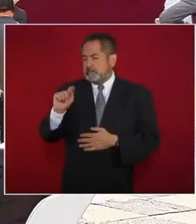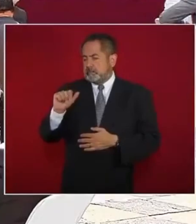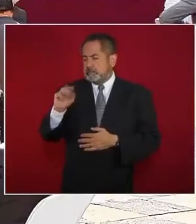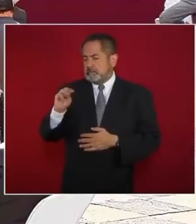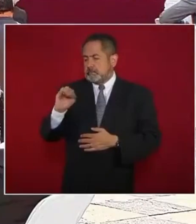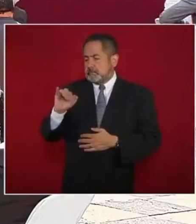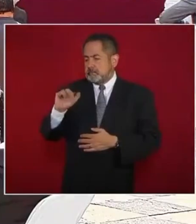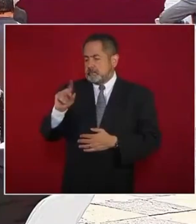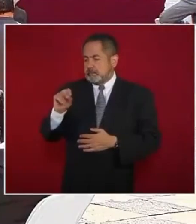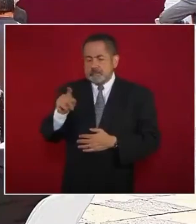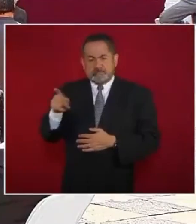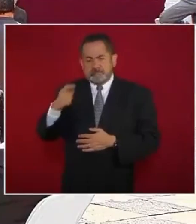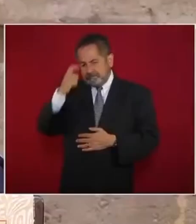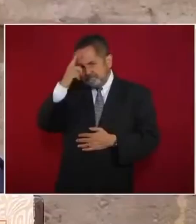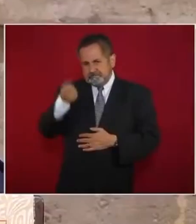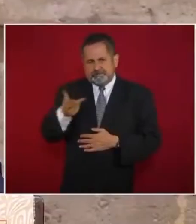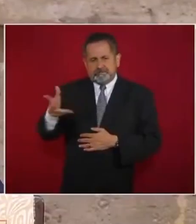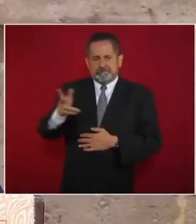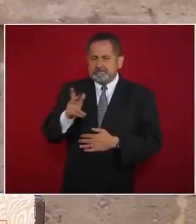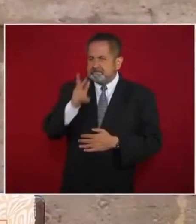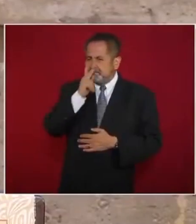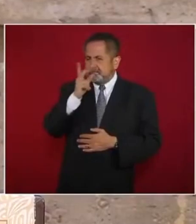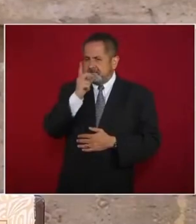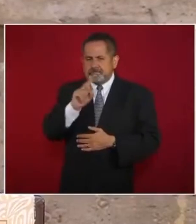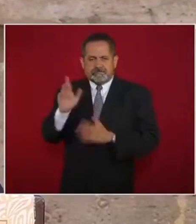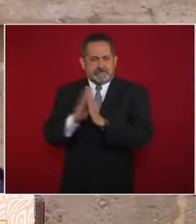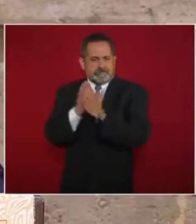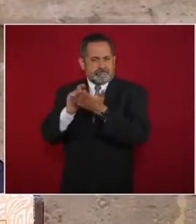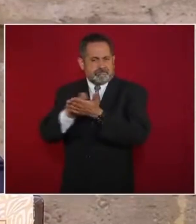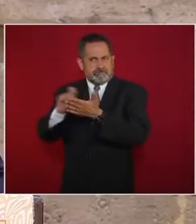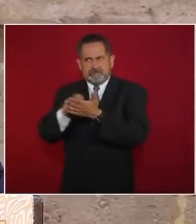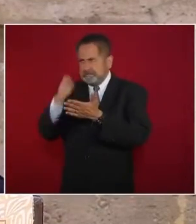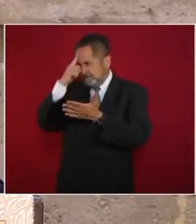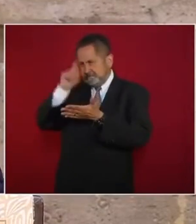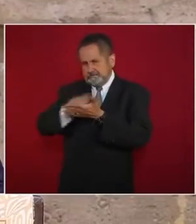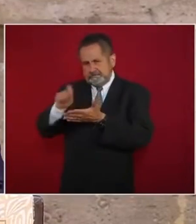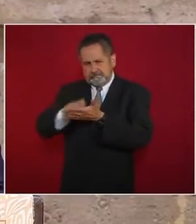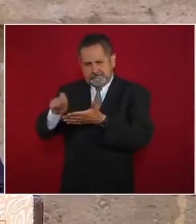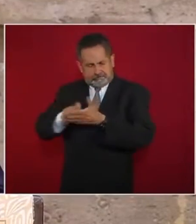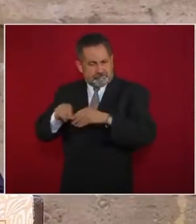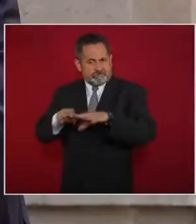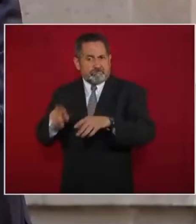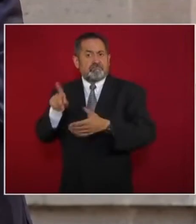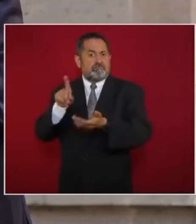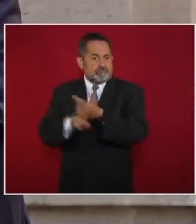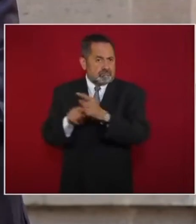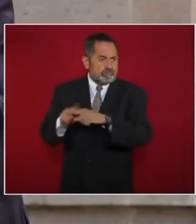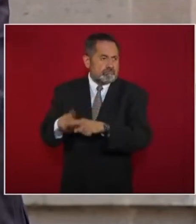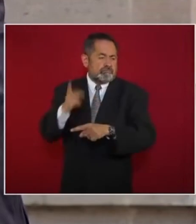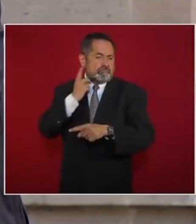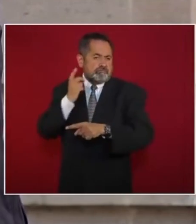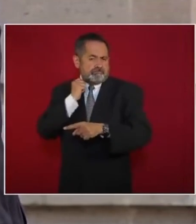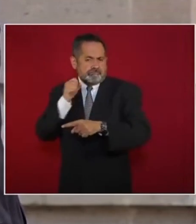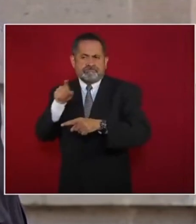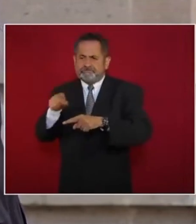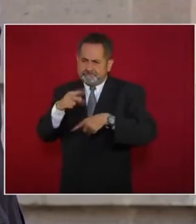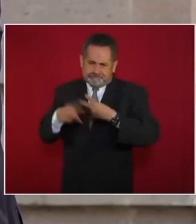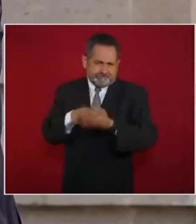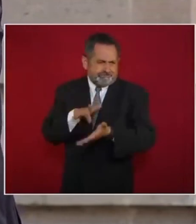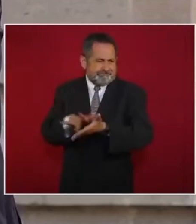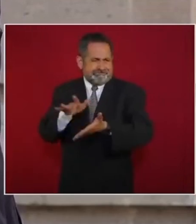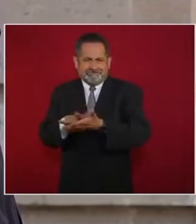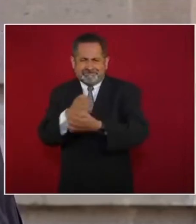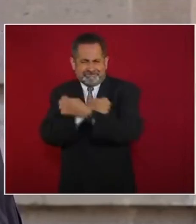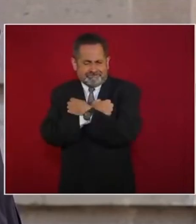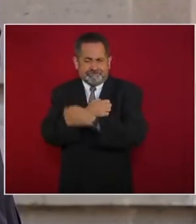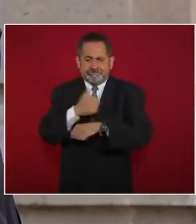maestros. Alfonso Cepeda Salas, secretario general del Sindicato Nacional de Trabajadores de la Educación, el CENTE, aprovechó su discurso en el